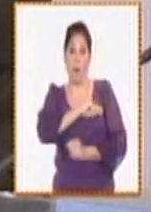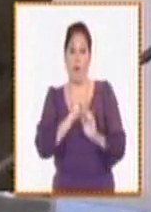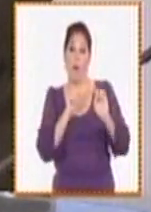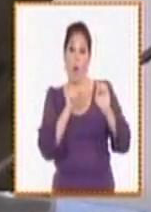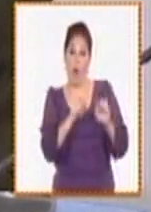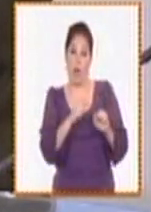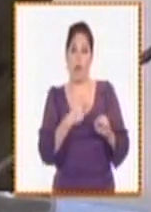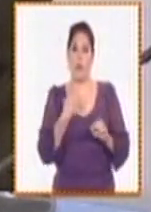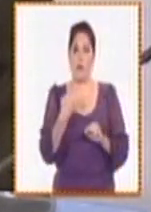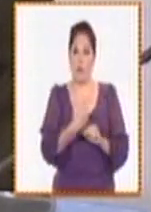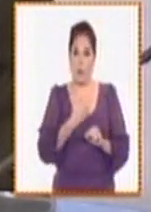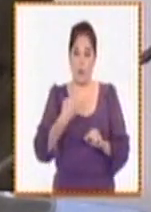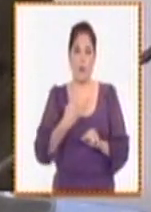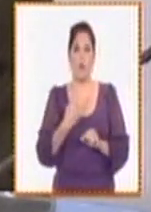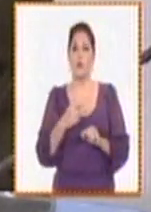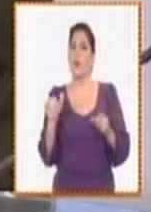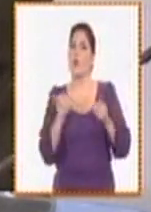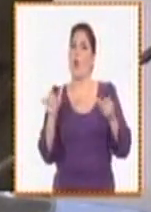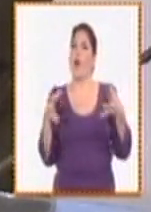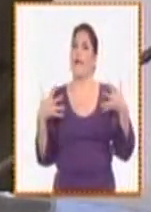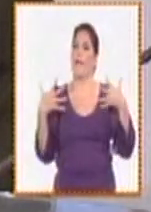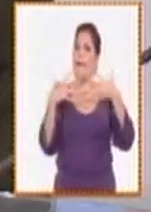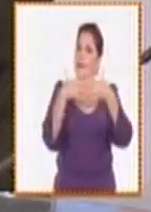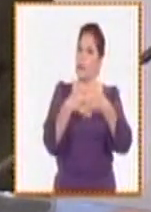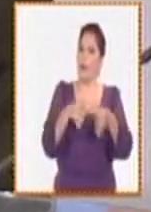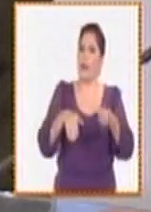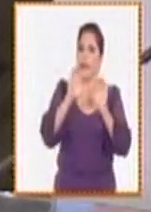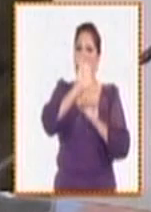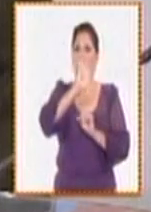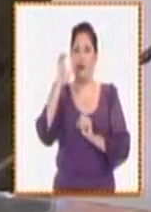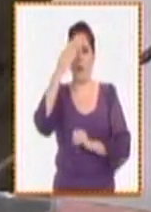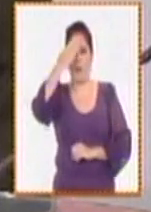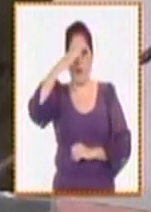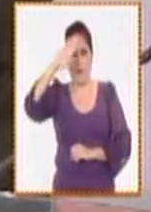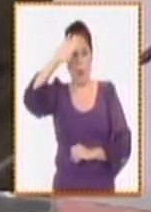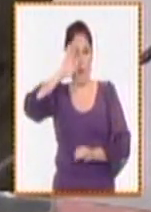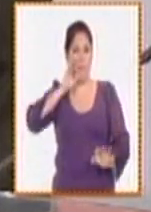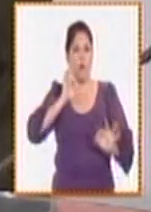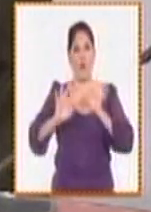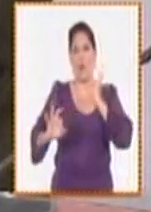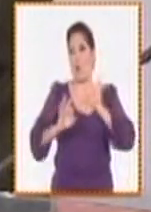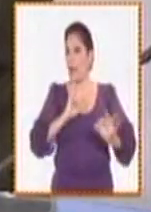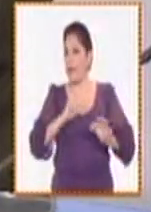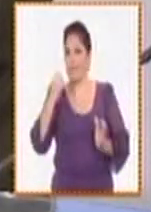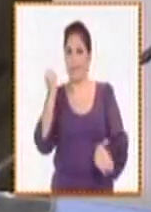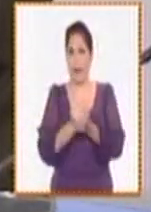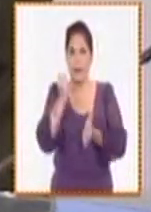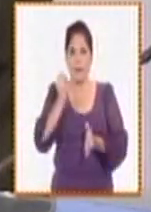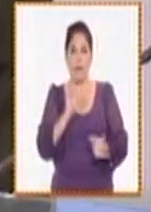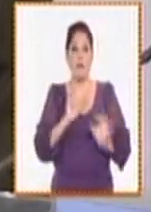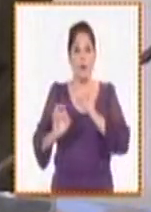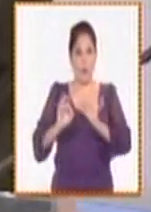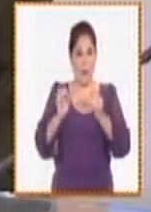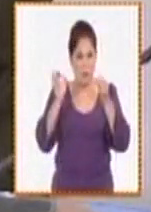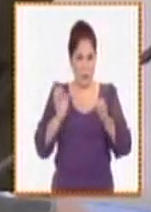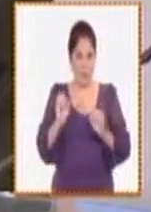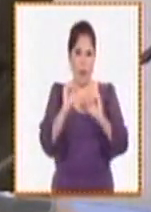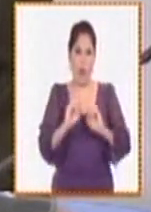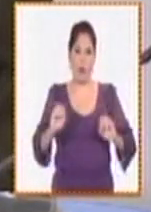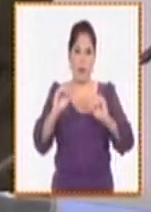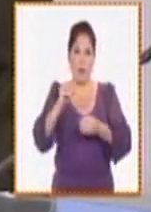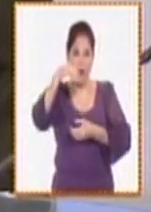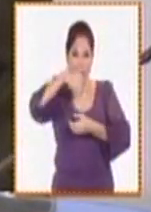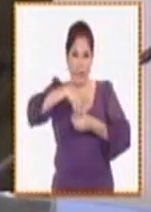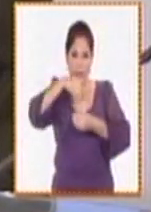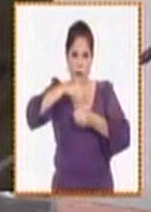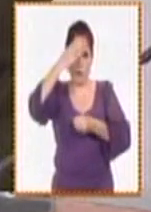debemos, con estrecha relación con las instituciones del país para salvaguardar y garantizar la seguridad y el orden interior